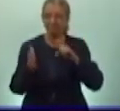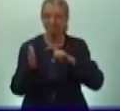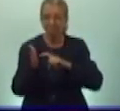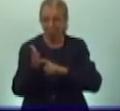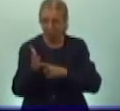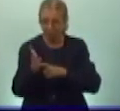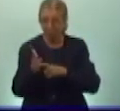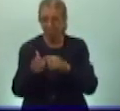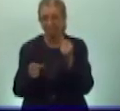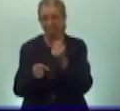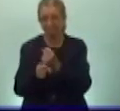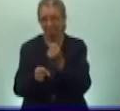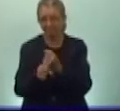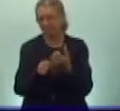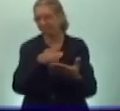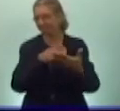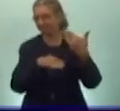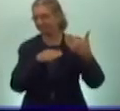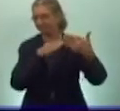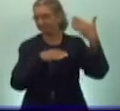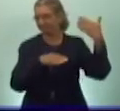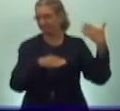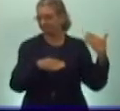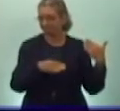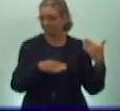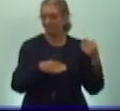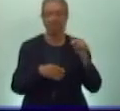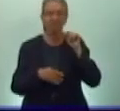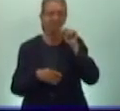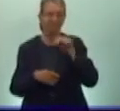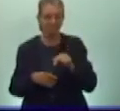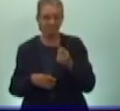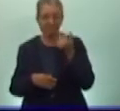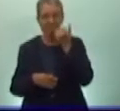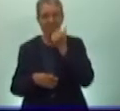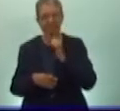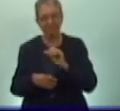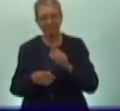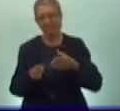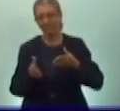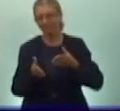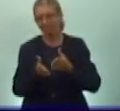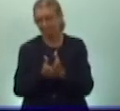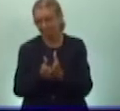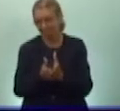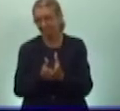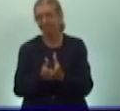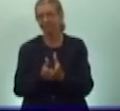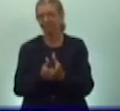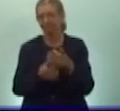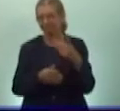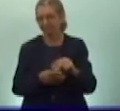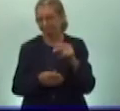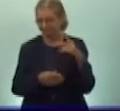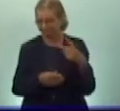hemos trabajado semanas anteriores. Hoy también vamos a continuar trabajando y